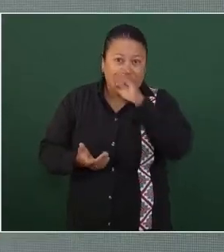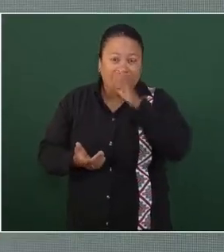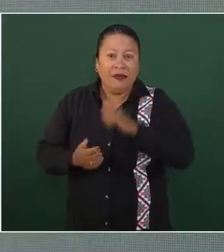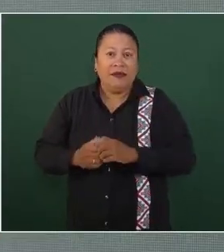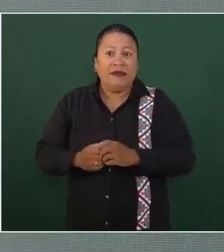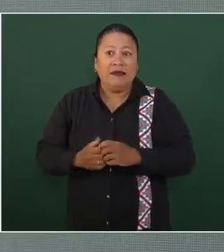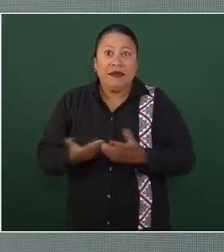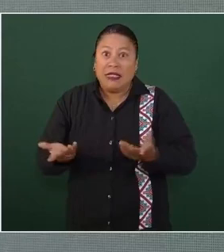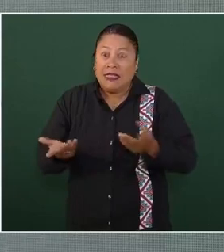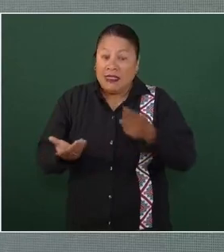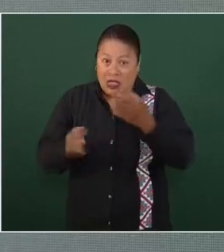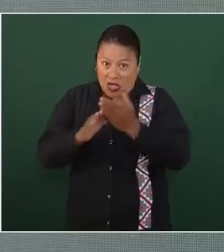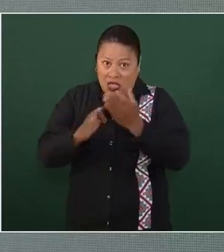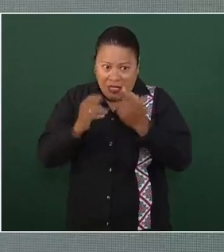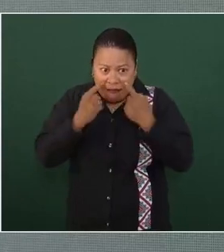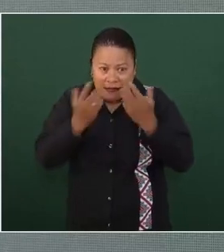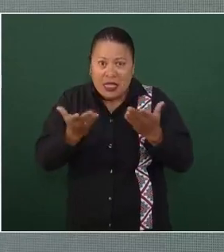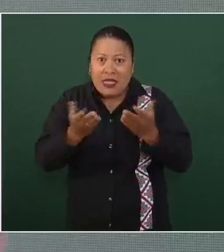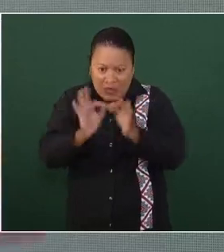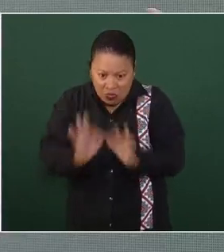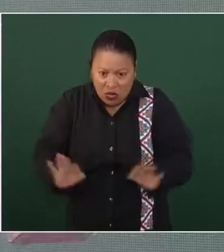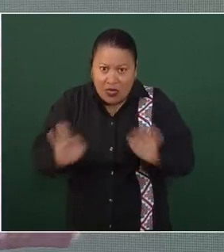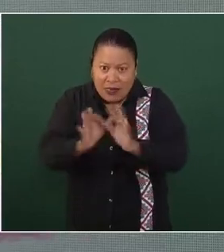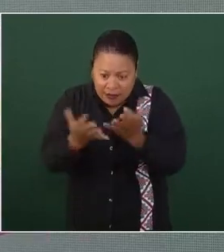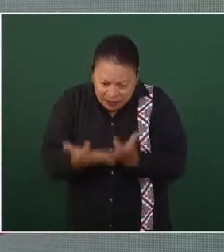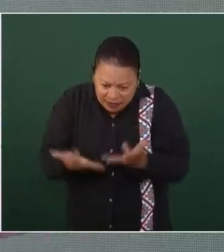miren la importancia de la tierra en Oaxaca